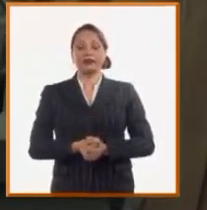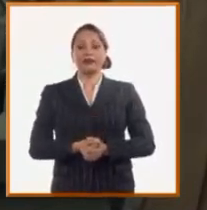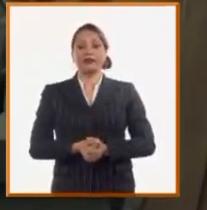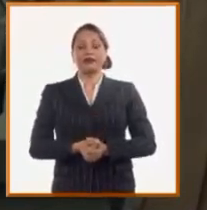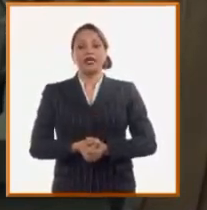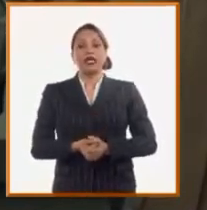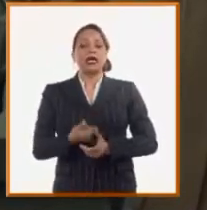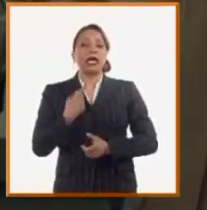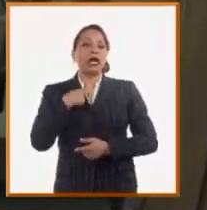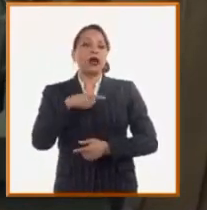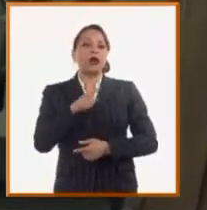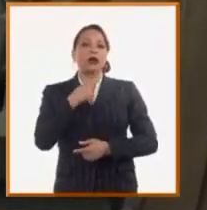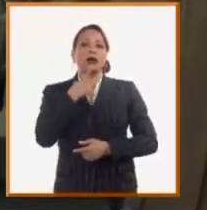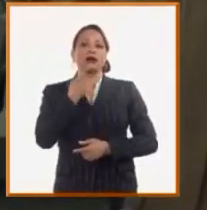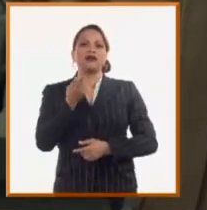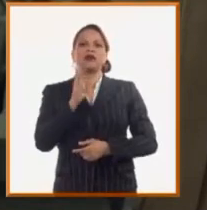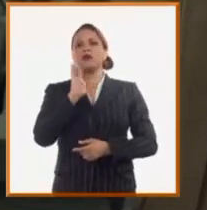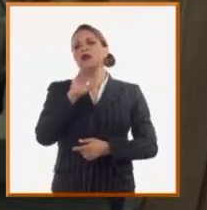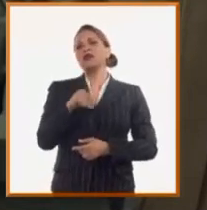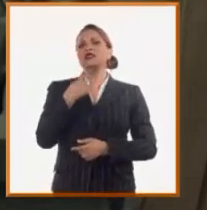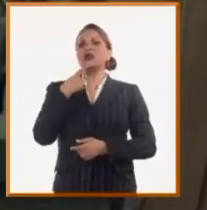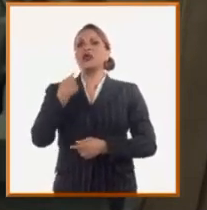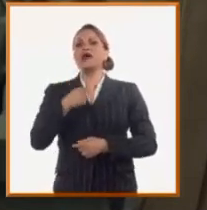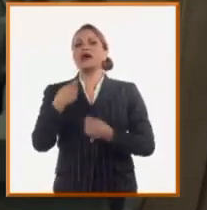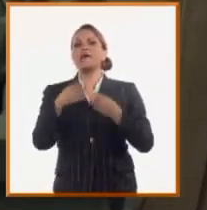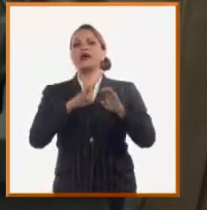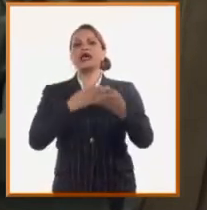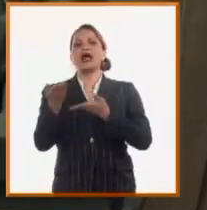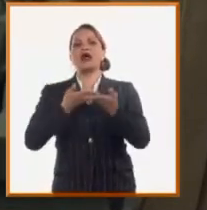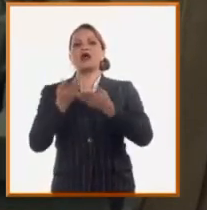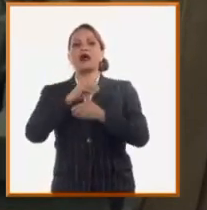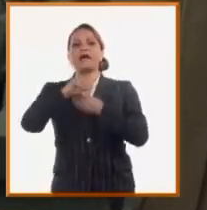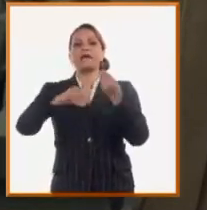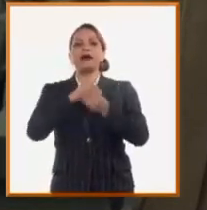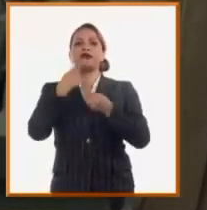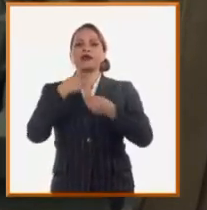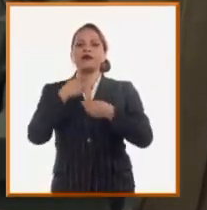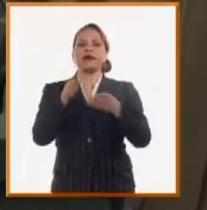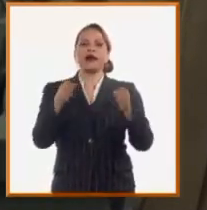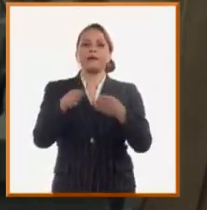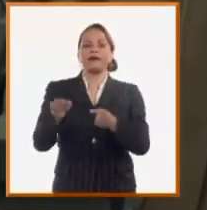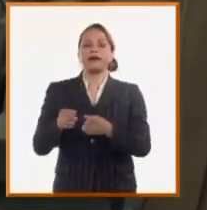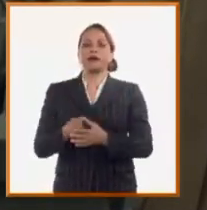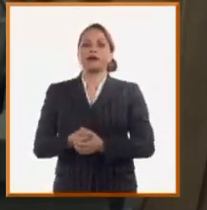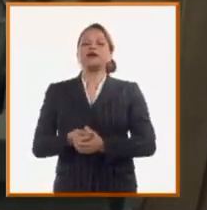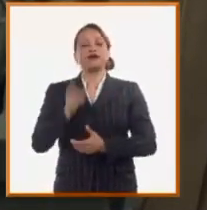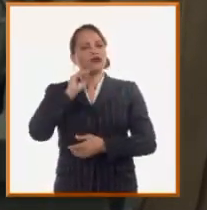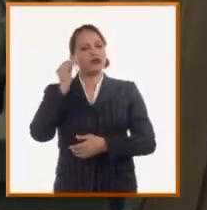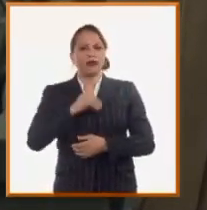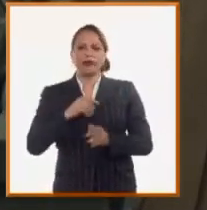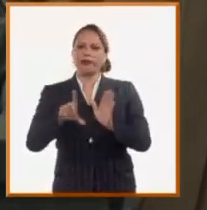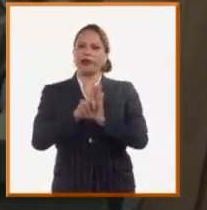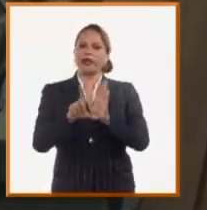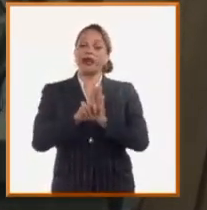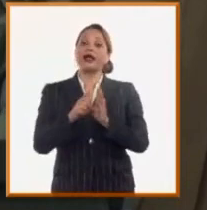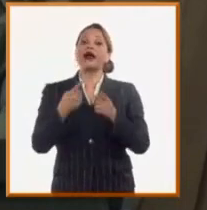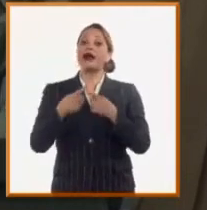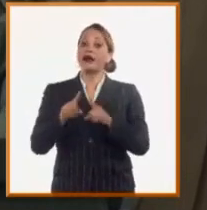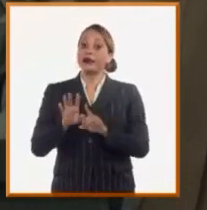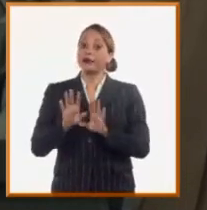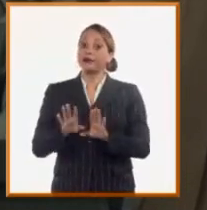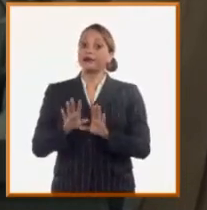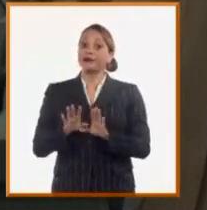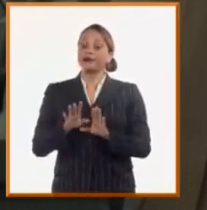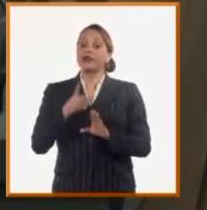Entonces ni teníamos para ponerla al mercado. Todo el mundo dice, tienen que abrir el mercado cambiario. Nosotros estamos claros que tenemos que tener el mercado cambiario legal. Ahora lo que pasa es que para poner un mercado